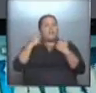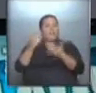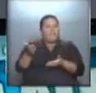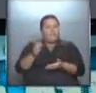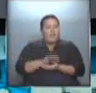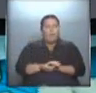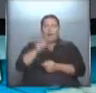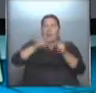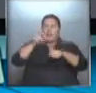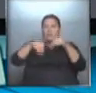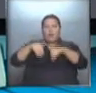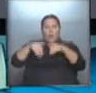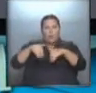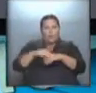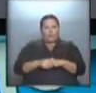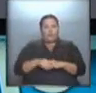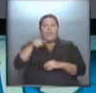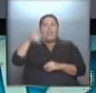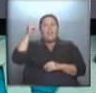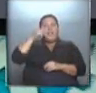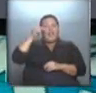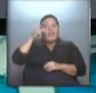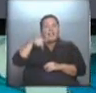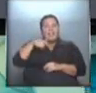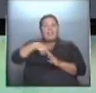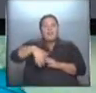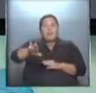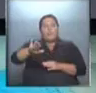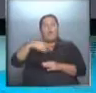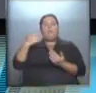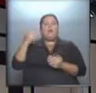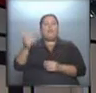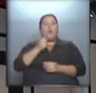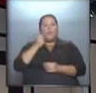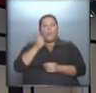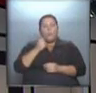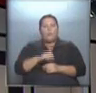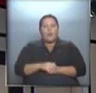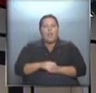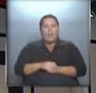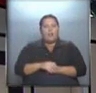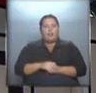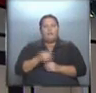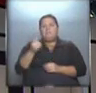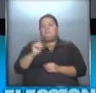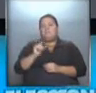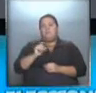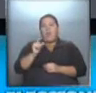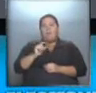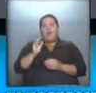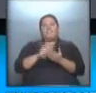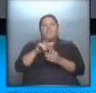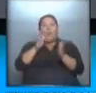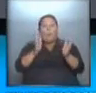esos electores. De manera que el kirchnerismo tiene ahí la oportunidad en adelante de recuperar parte de